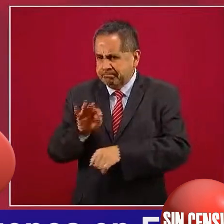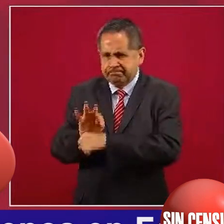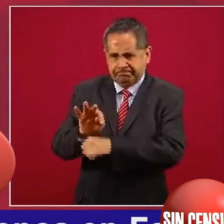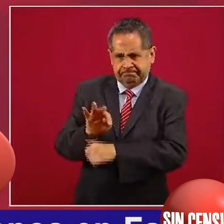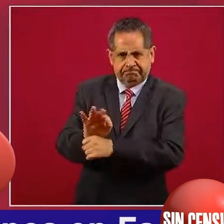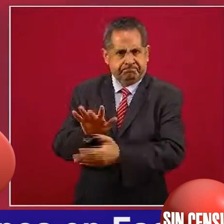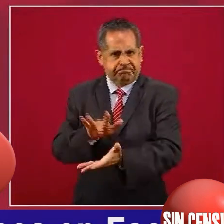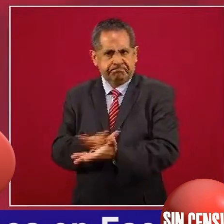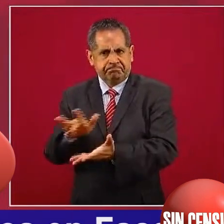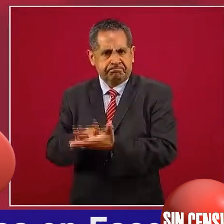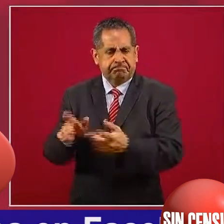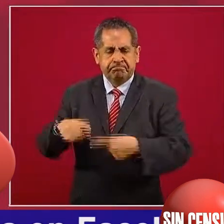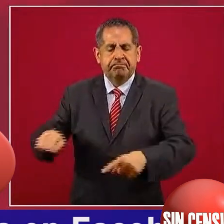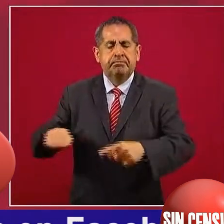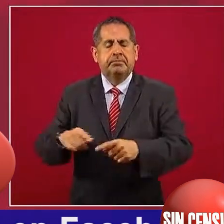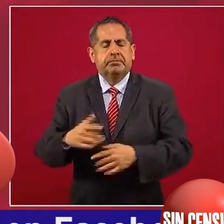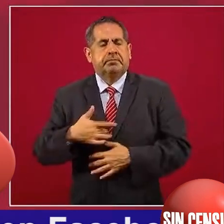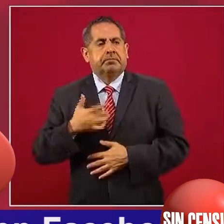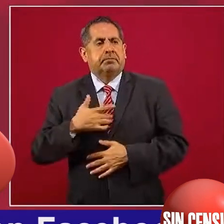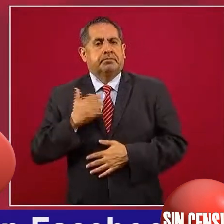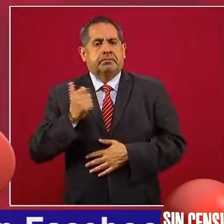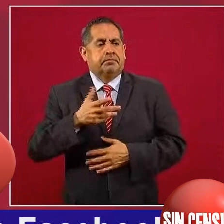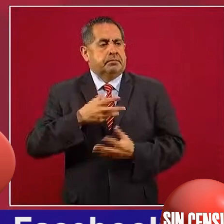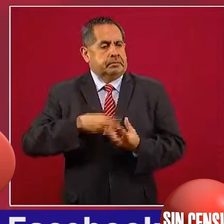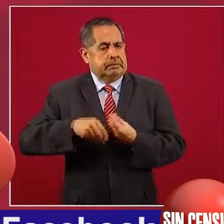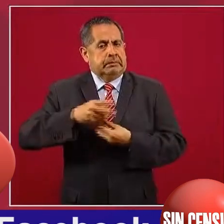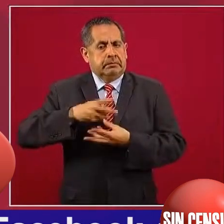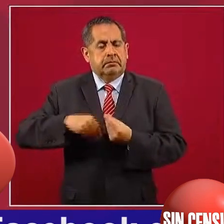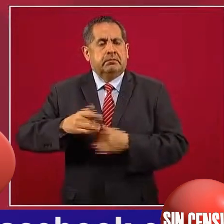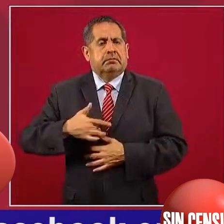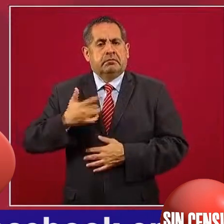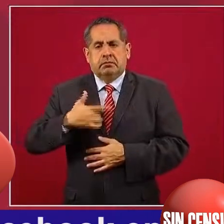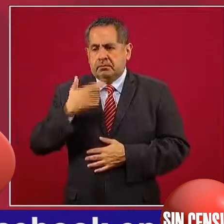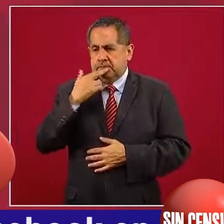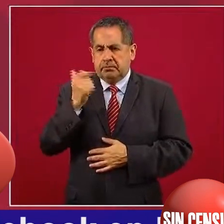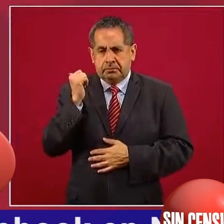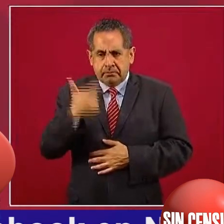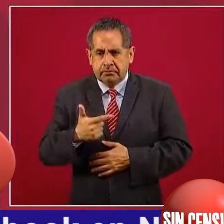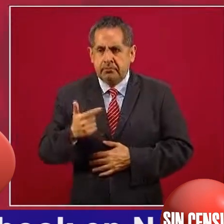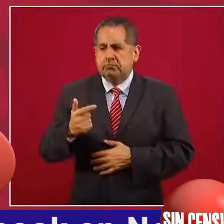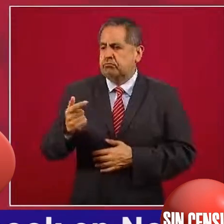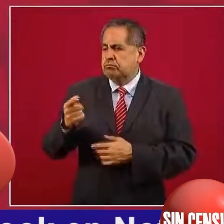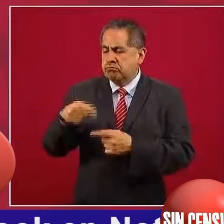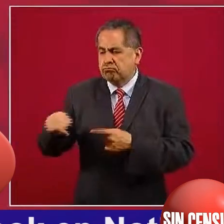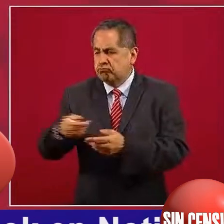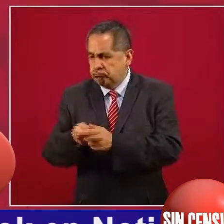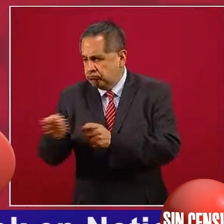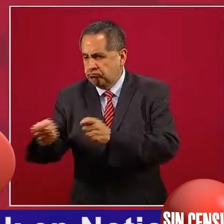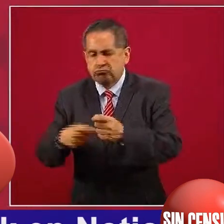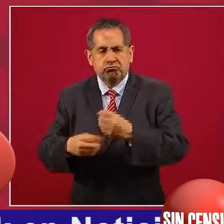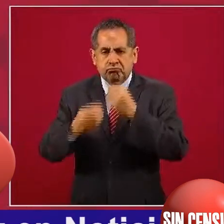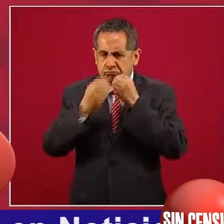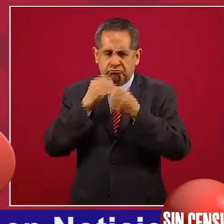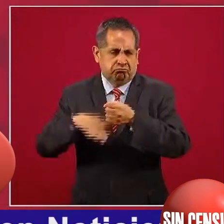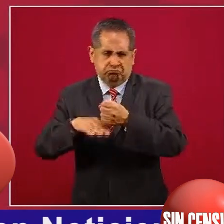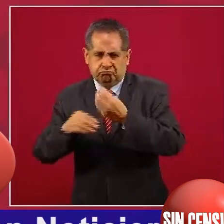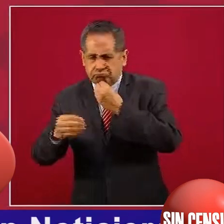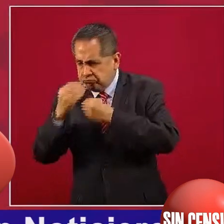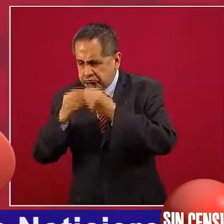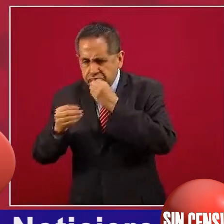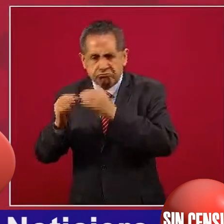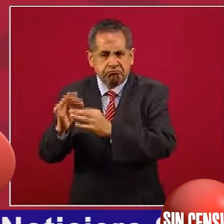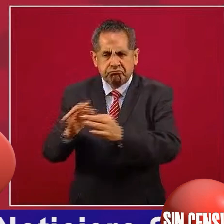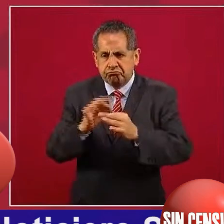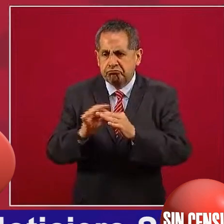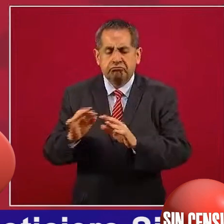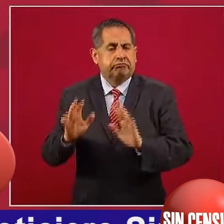garantizando que la gente tenga ingresos, que tenga para el consumo básico.